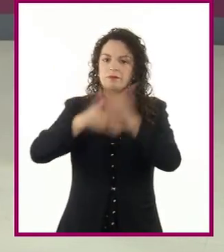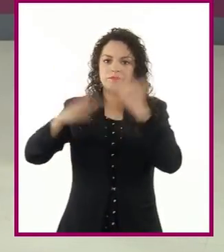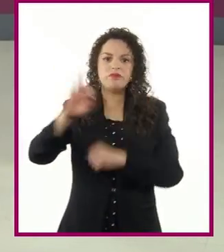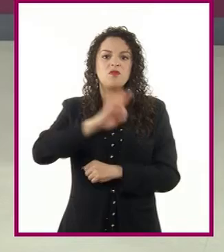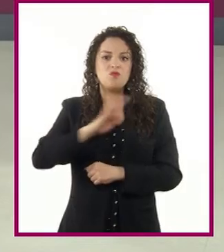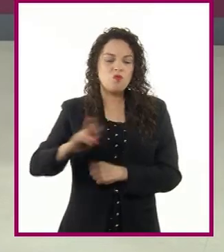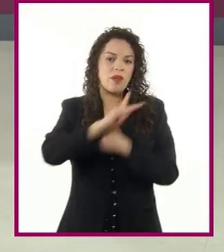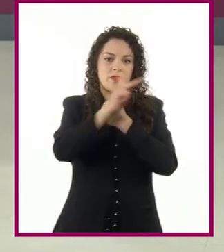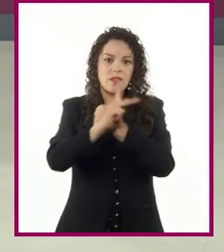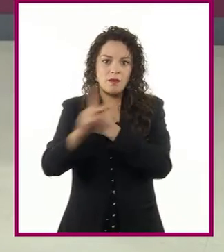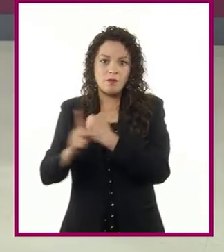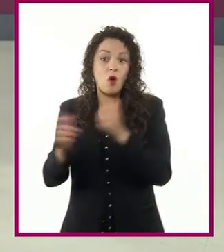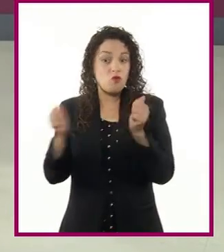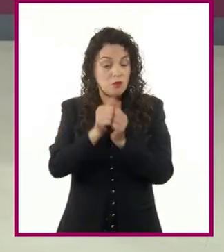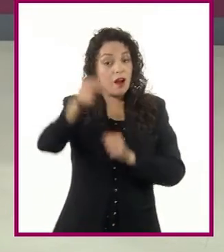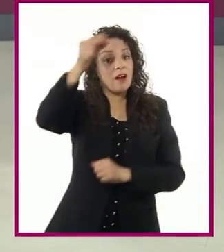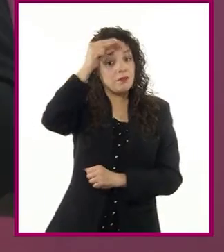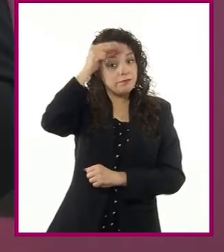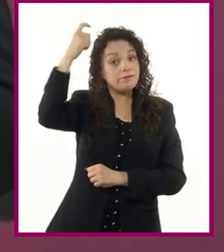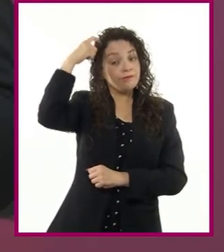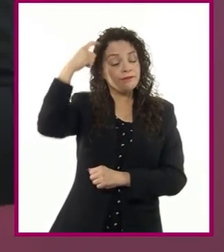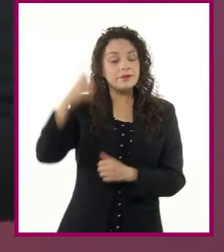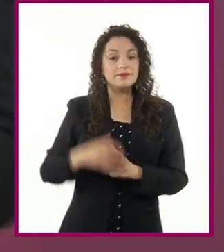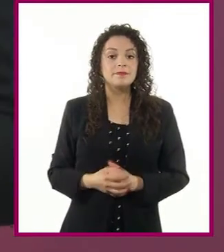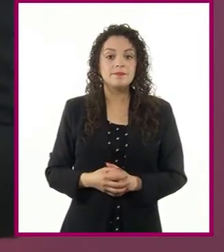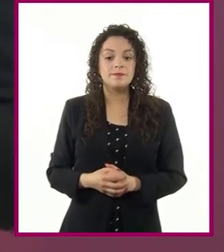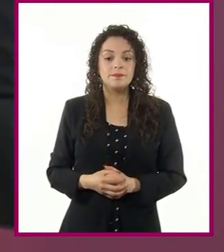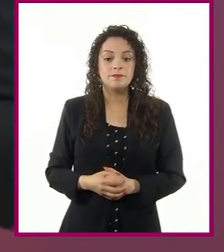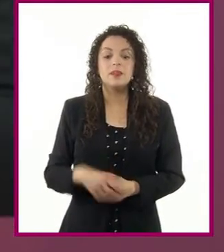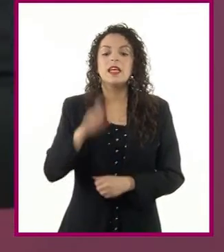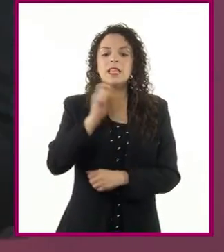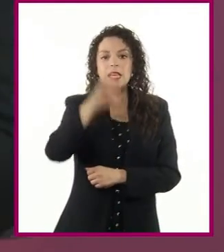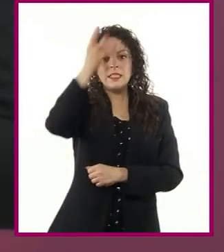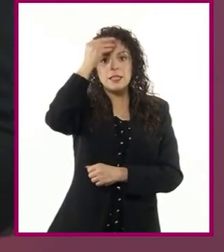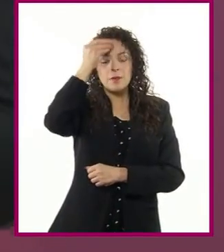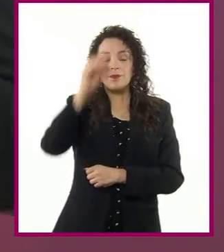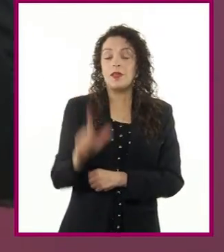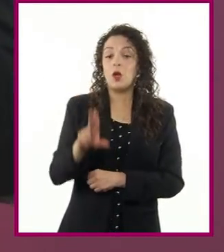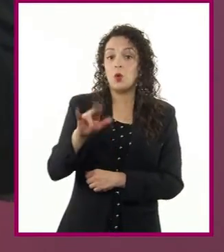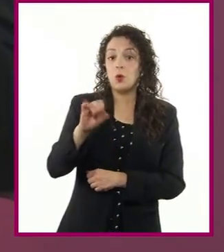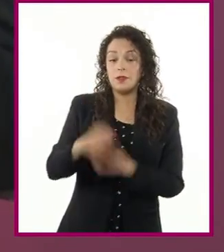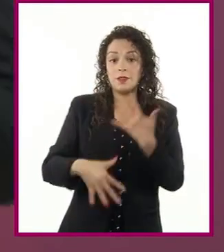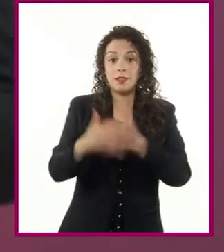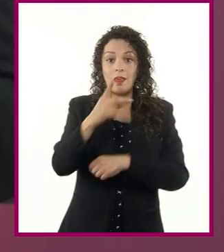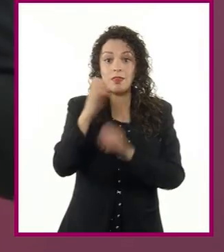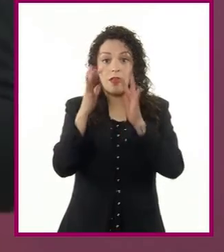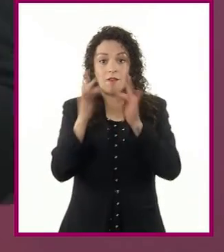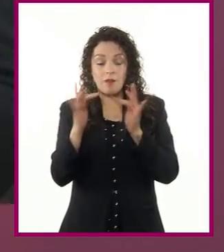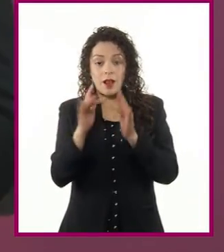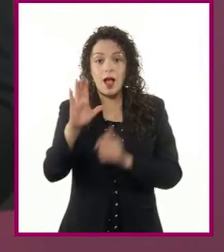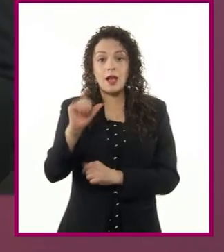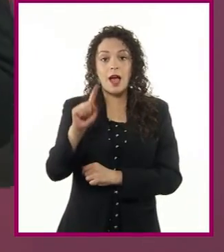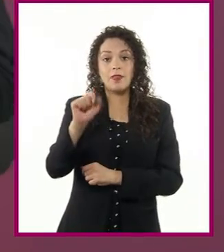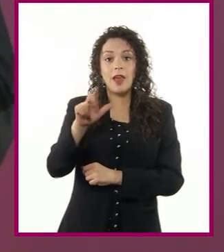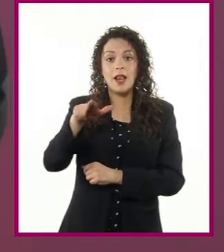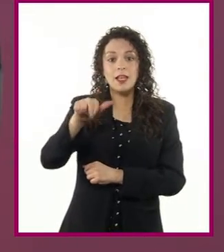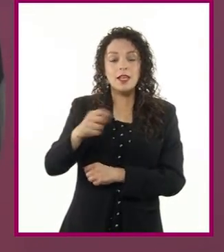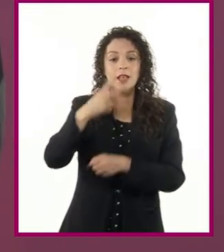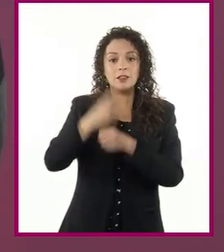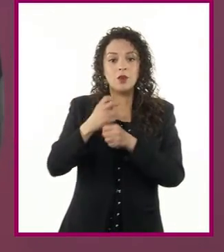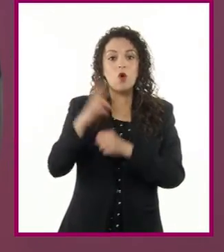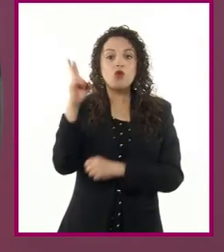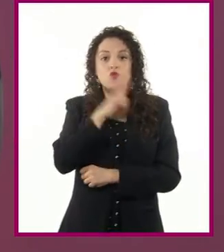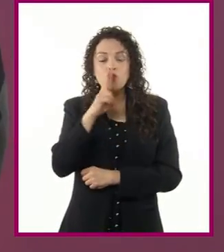próspera e ilustrada. Aprendimos que Luis XV de Francia, Catalina II de Rusia,